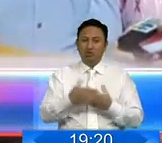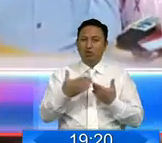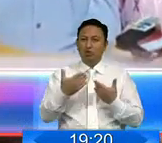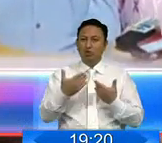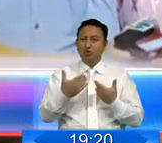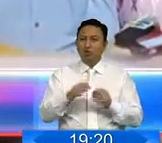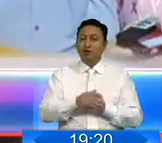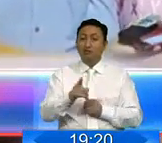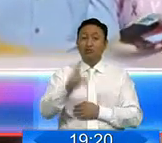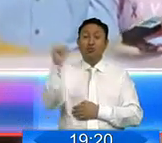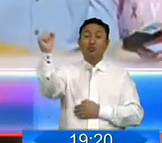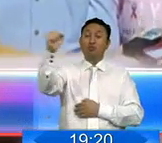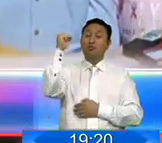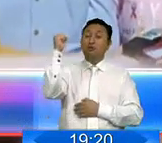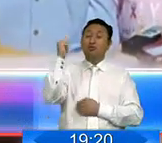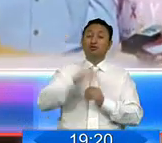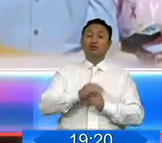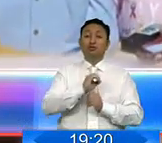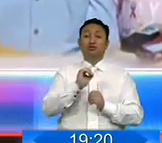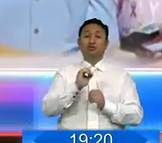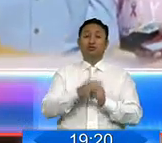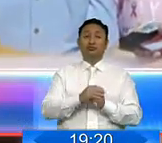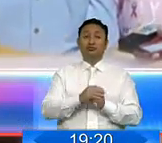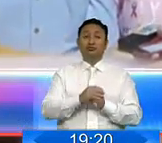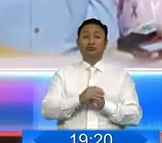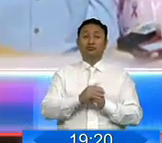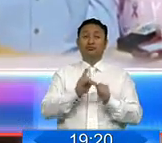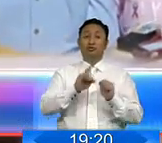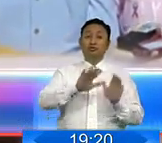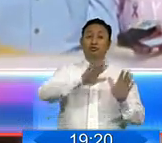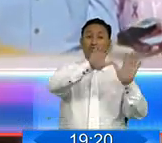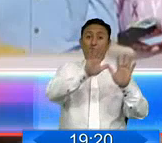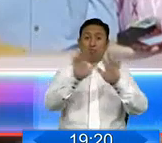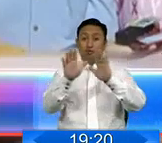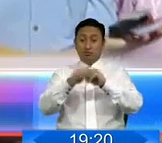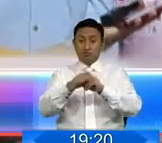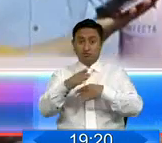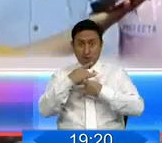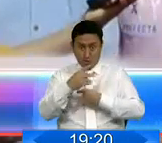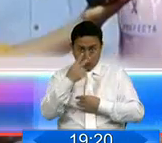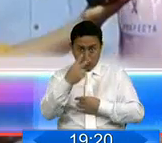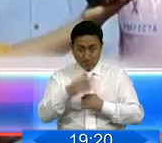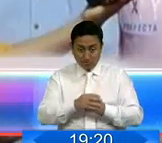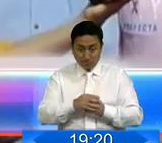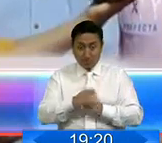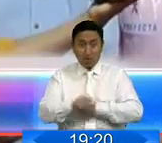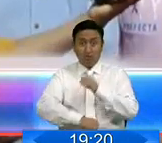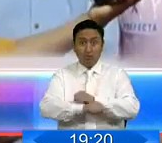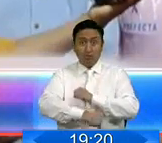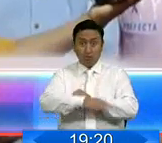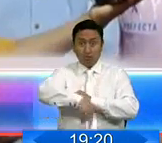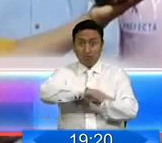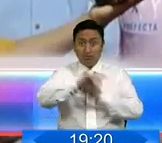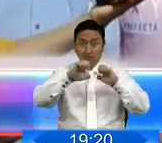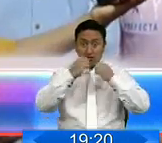a una estrella o a un arquero de fútbol, que me encanta verlos en los partidos de fútbol, en los estadios, pero para